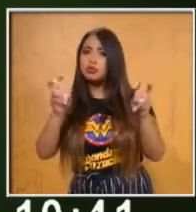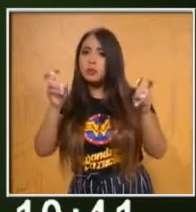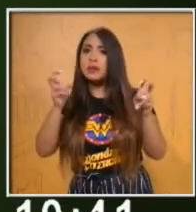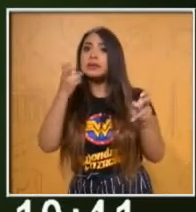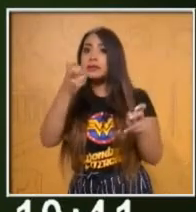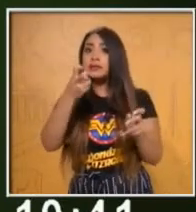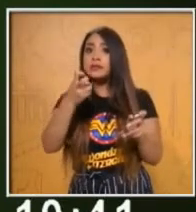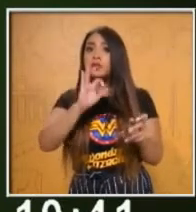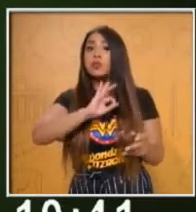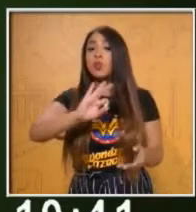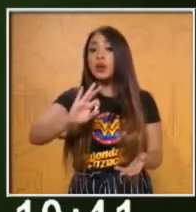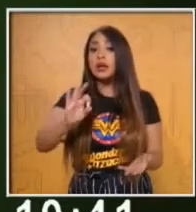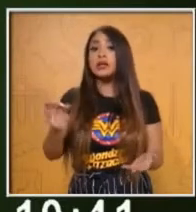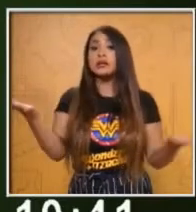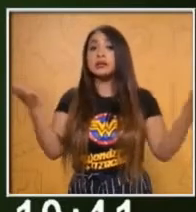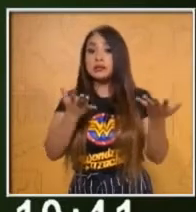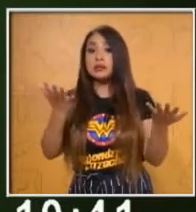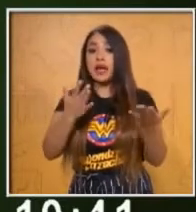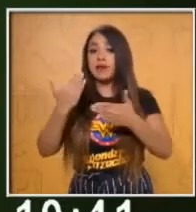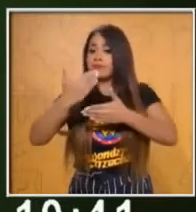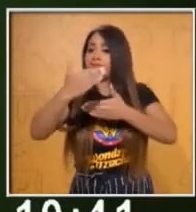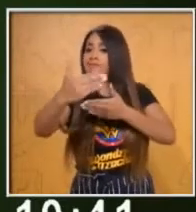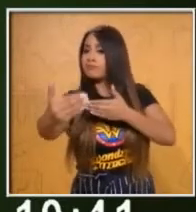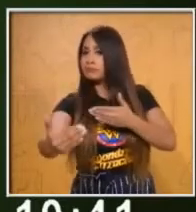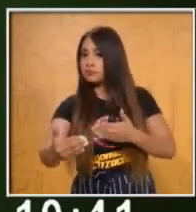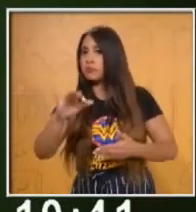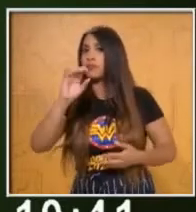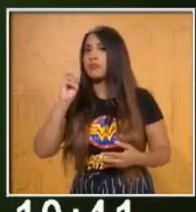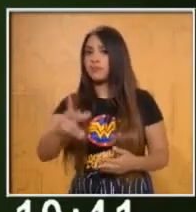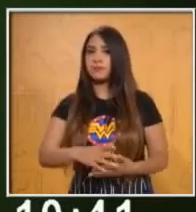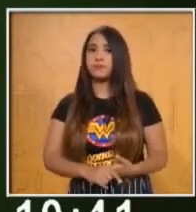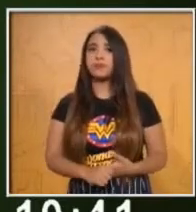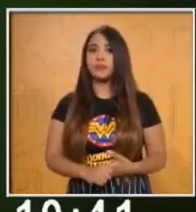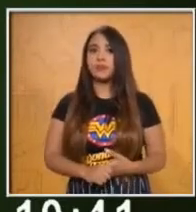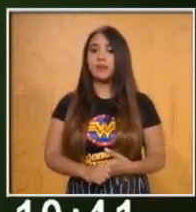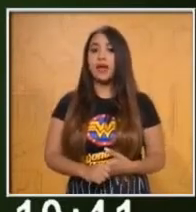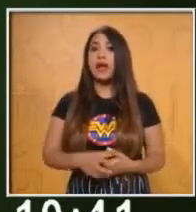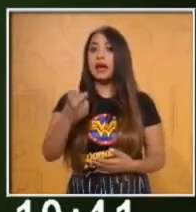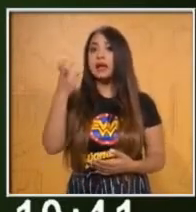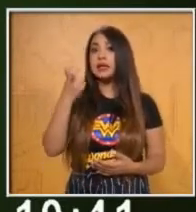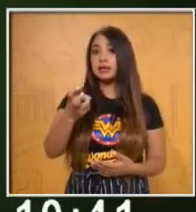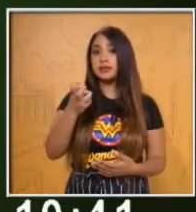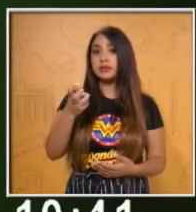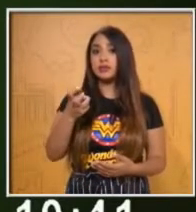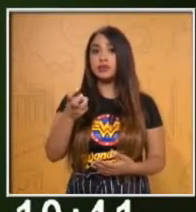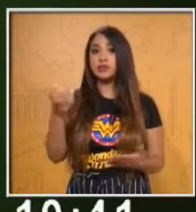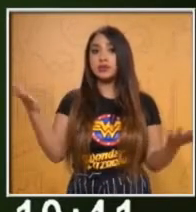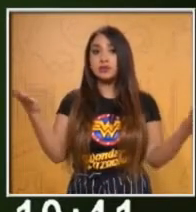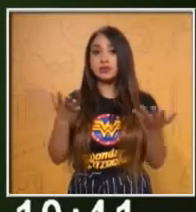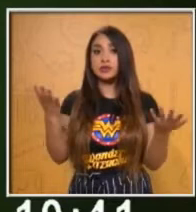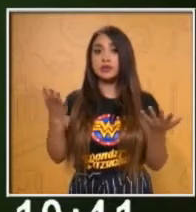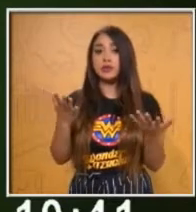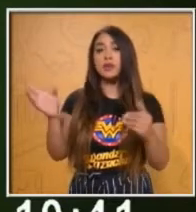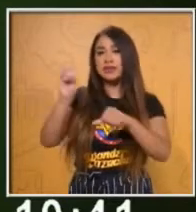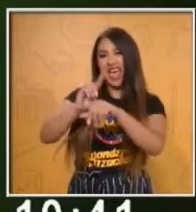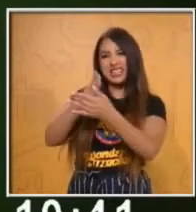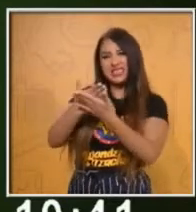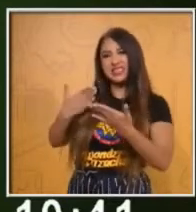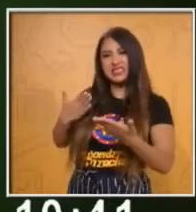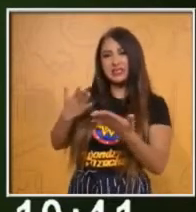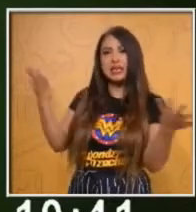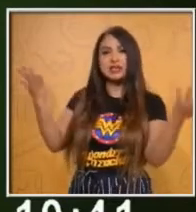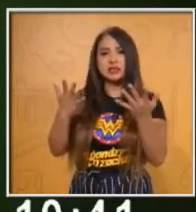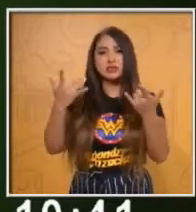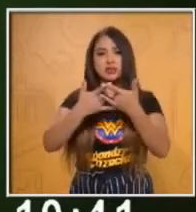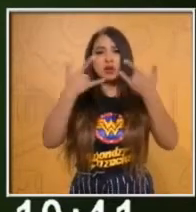y de esta manera, pues nosotros vamos a poder avanzar. En esta ocasión, hicimos ya días anteriores, habíamos hecho nuestro cuento,